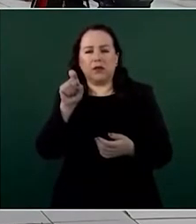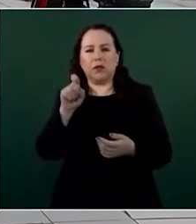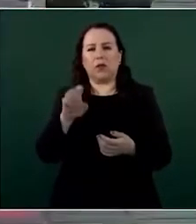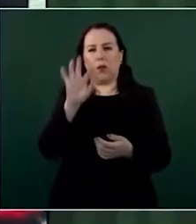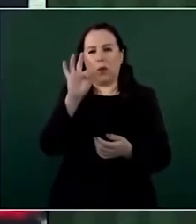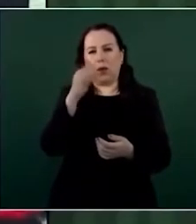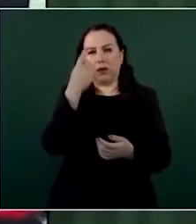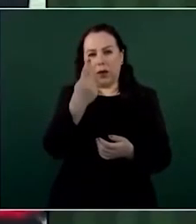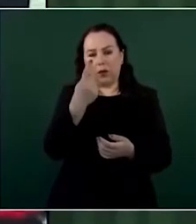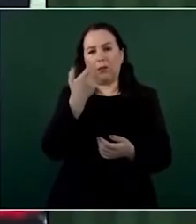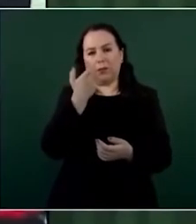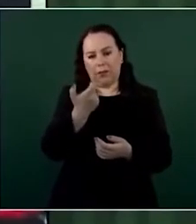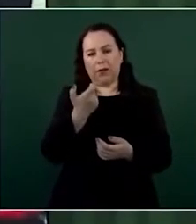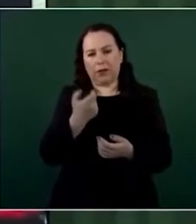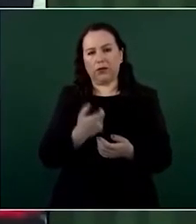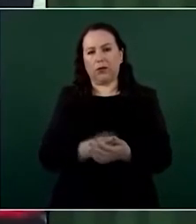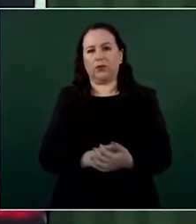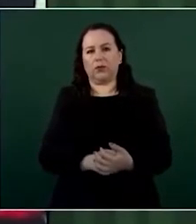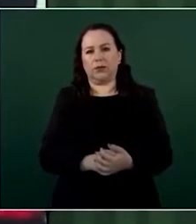141 pesos.